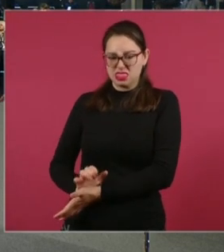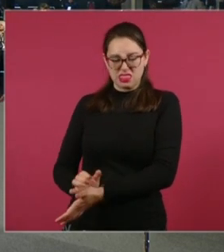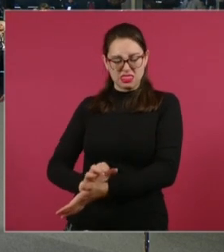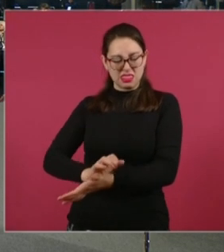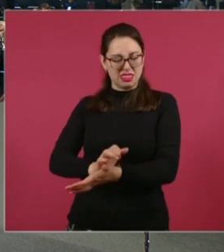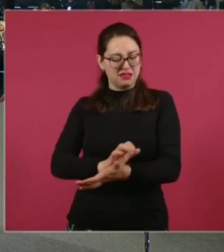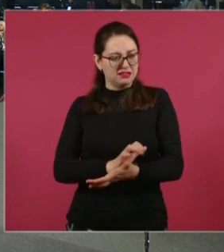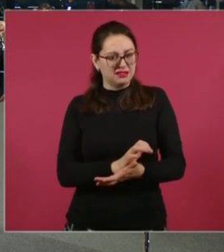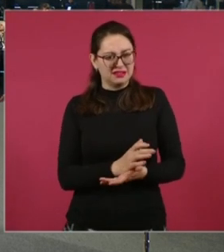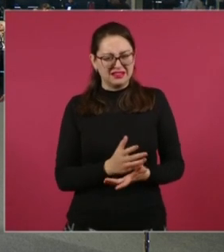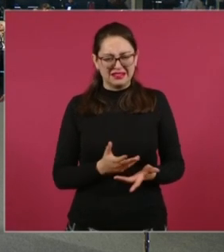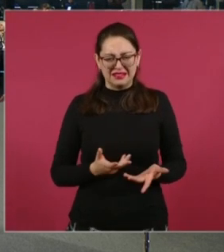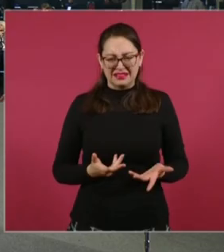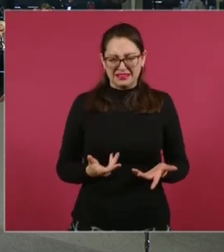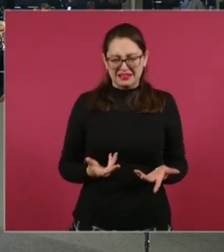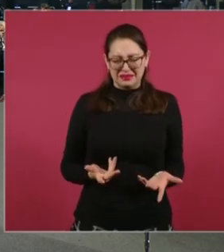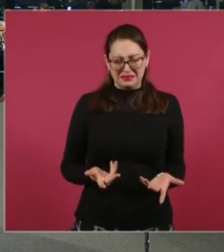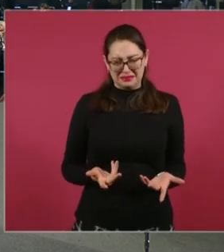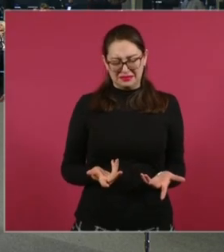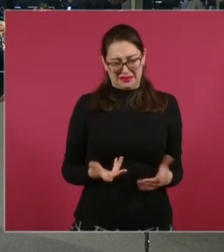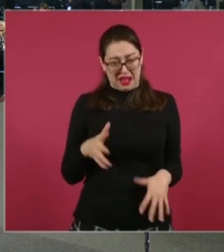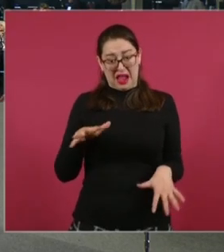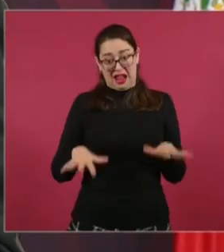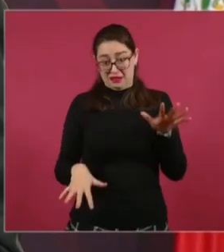Pero hasta gente, pues,